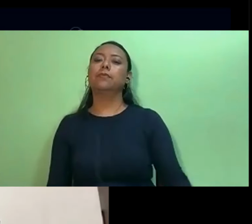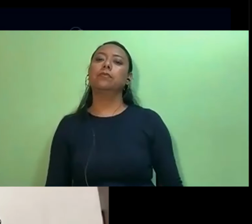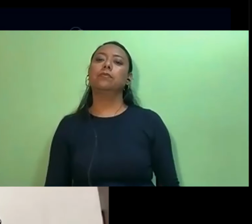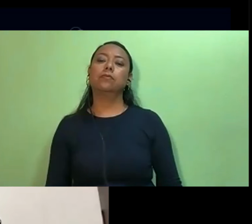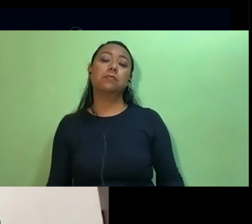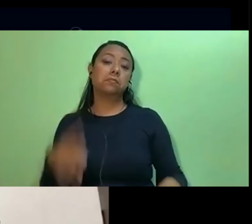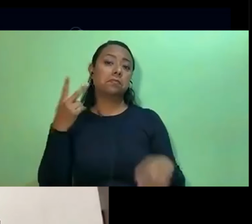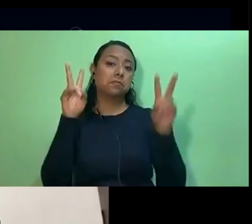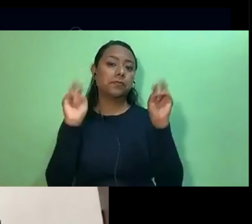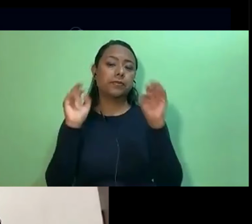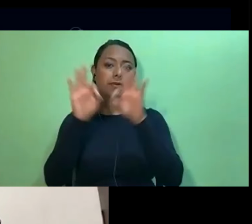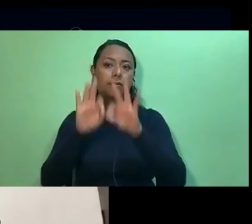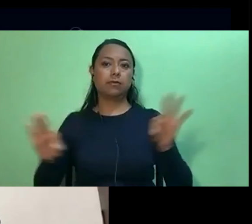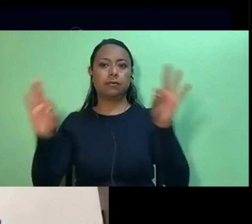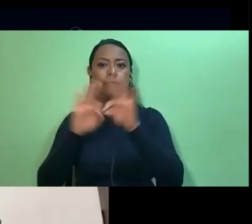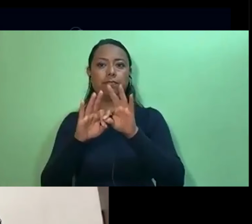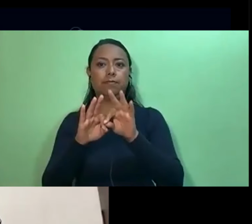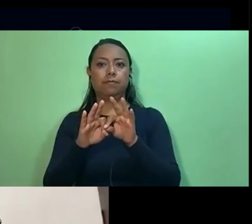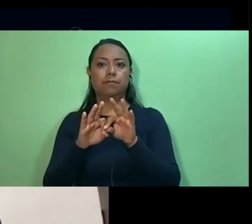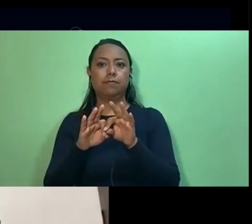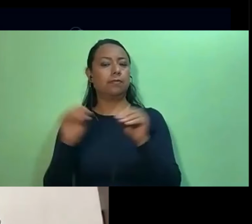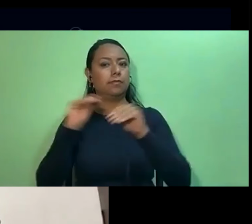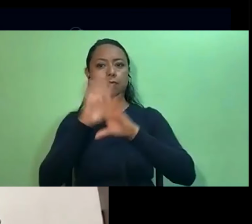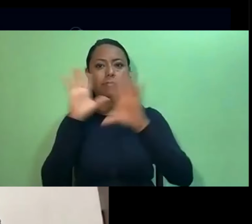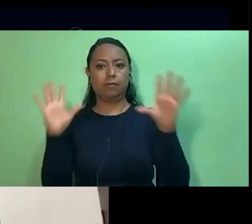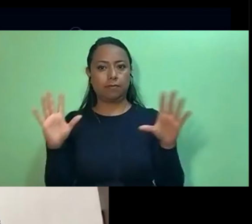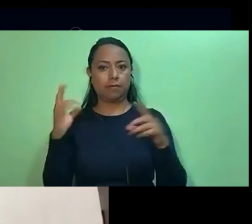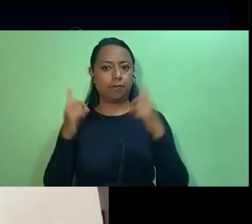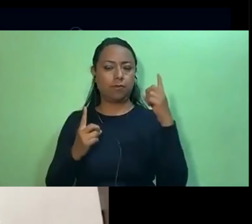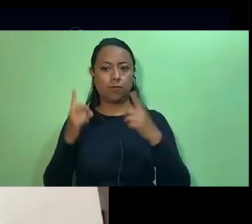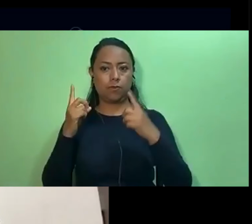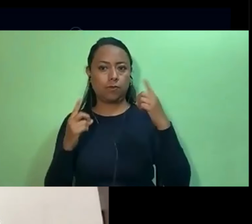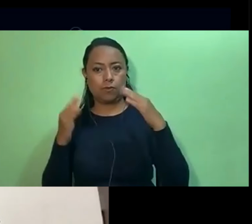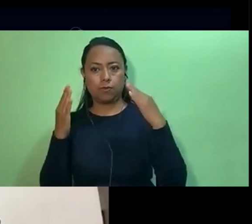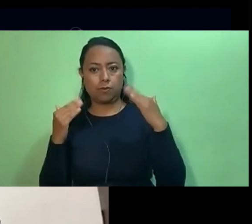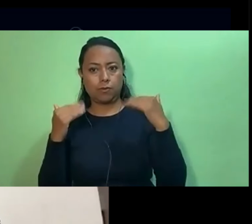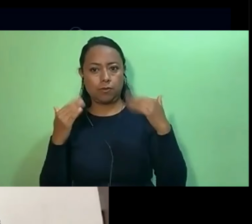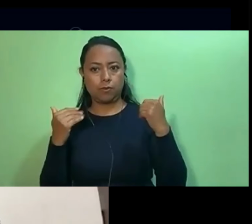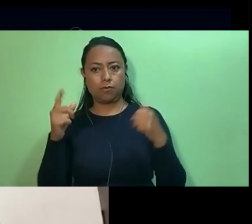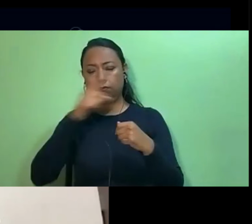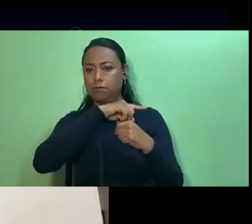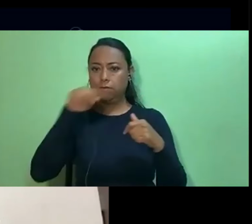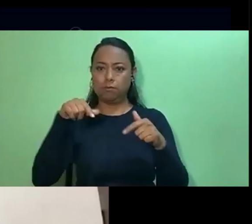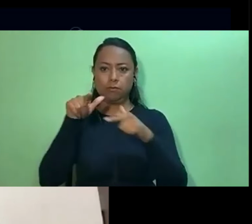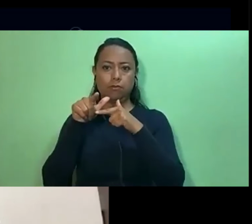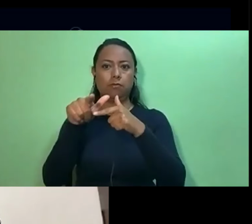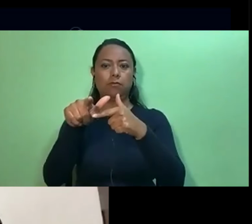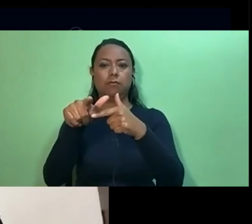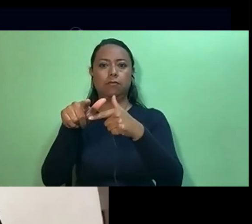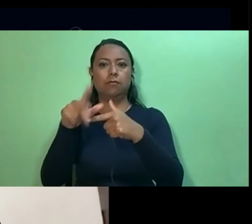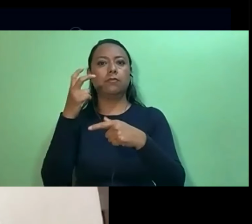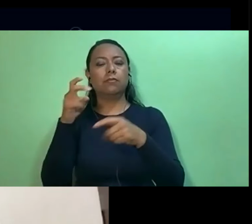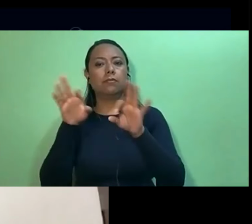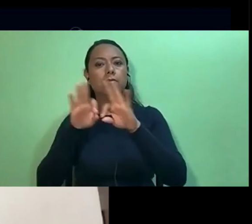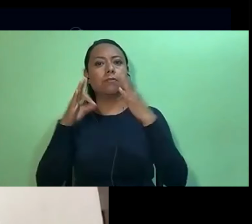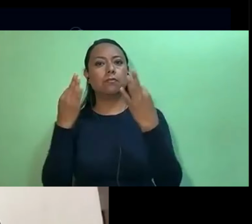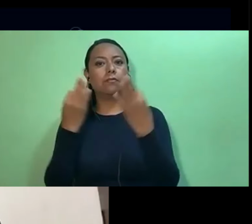importante, y desde luego, sin duda alguna, continuaremos en este sentido